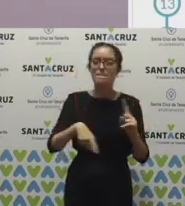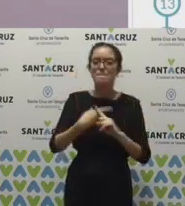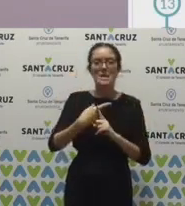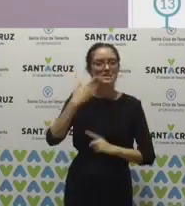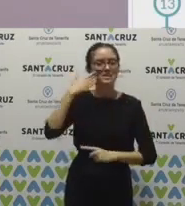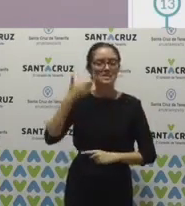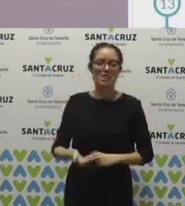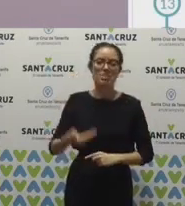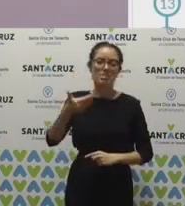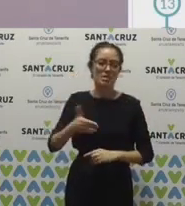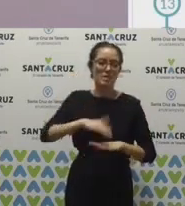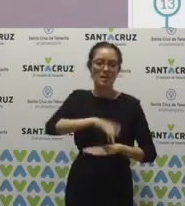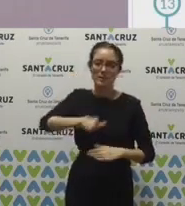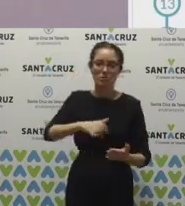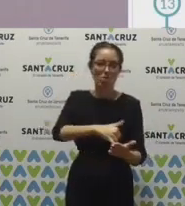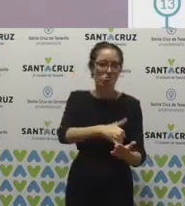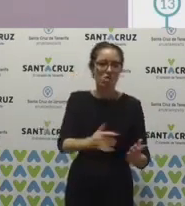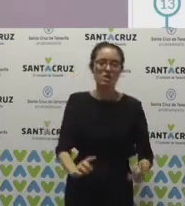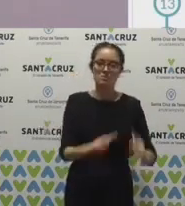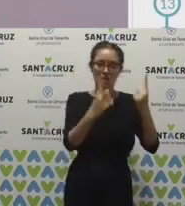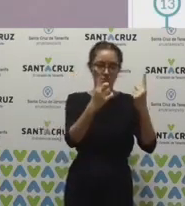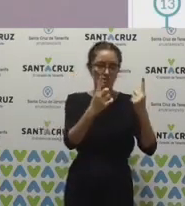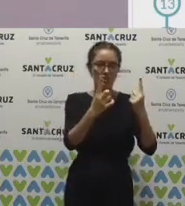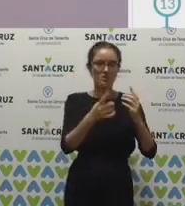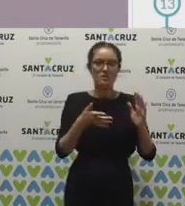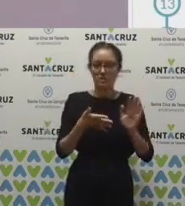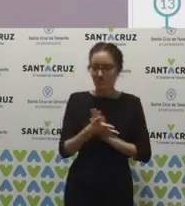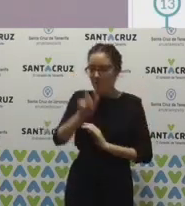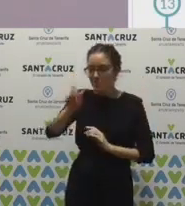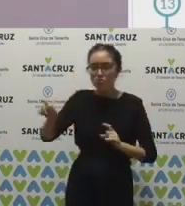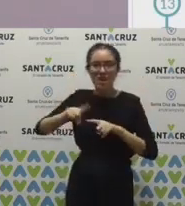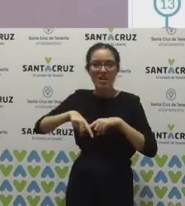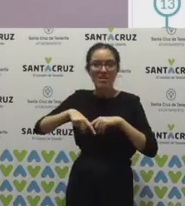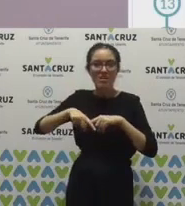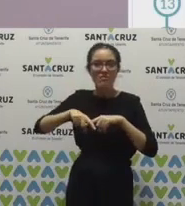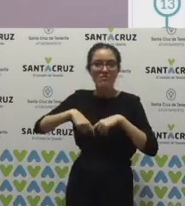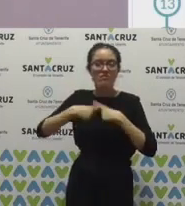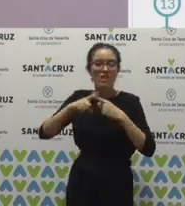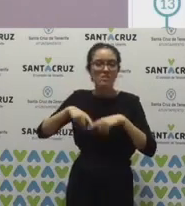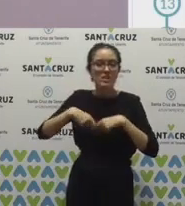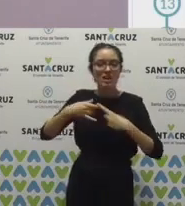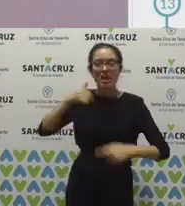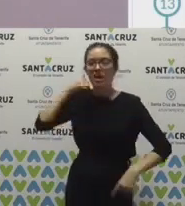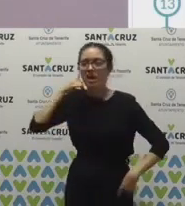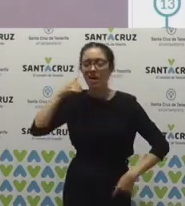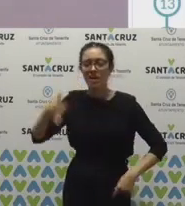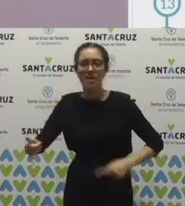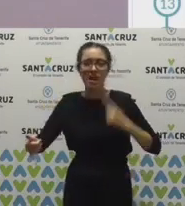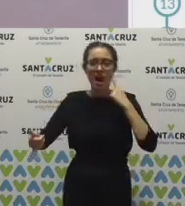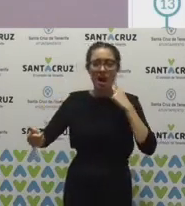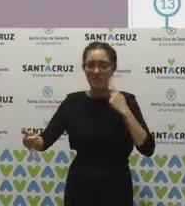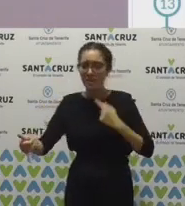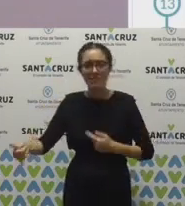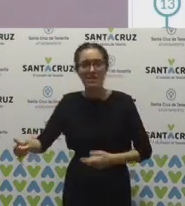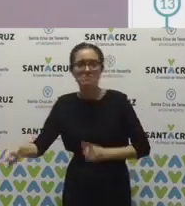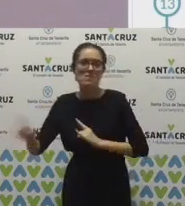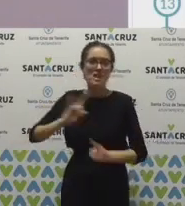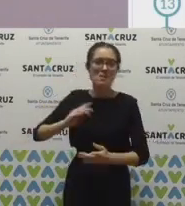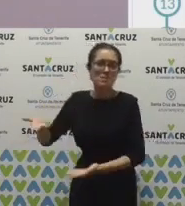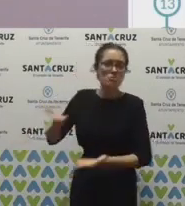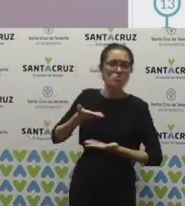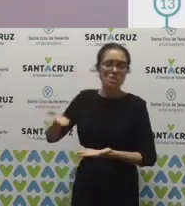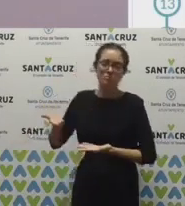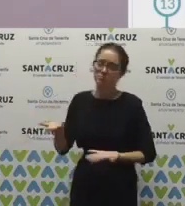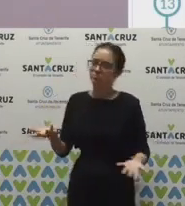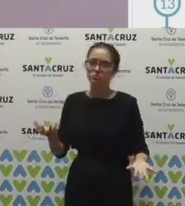población más necesitada no se puede tener una familia todo el día detrás de un teléfono a la espera de hallar una respuesta a sus necesidades para